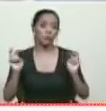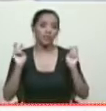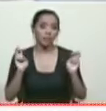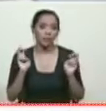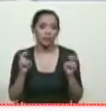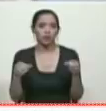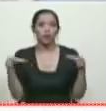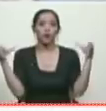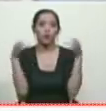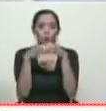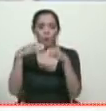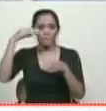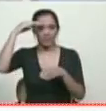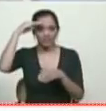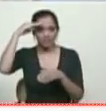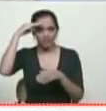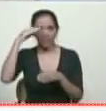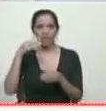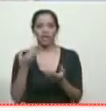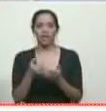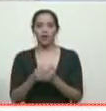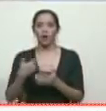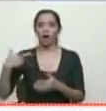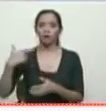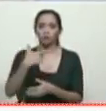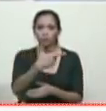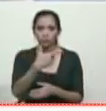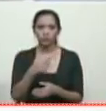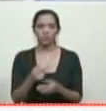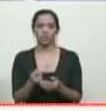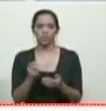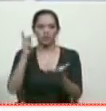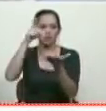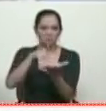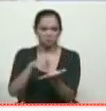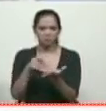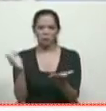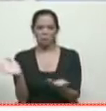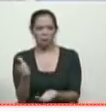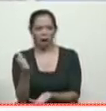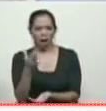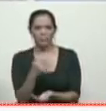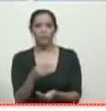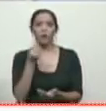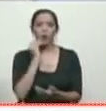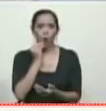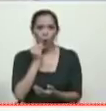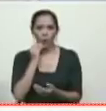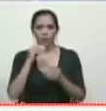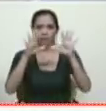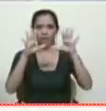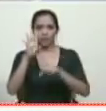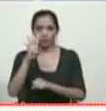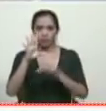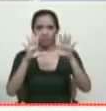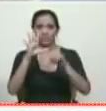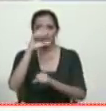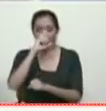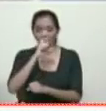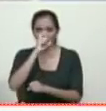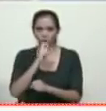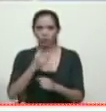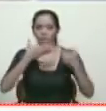grupos militares en los autobuses, bajan niños, adolescentes, quiero decir, de 14, 15 años, y se los